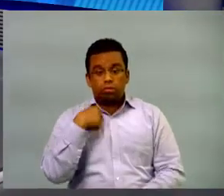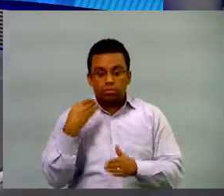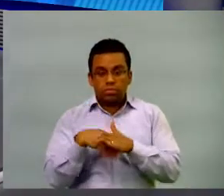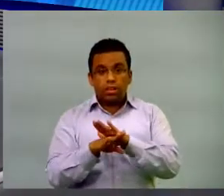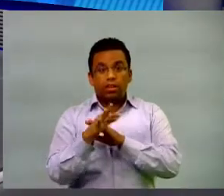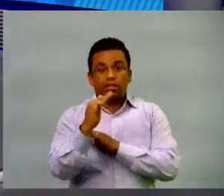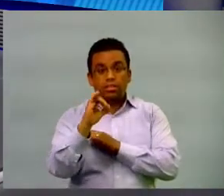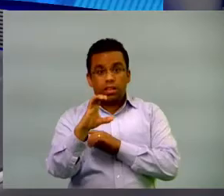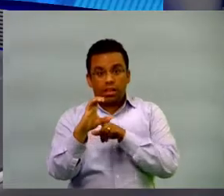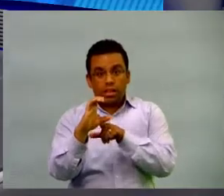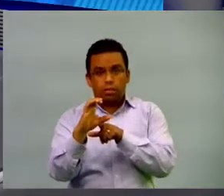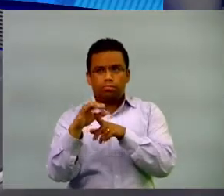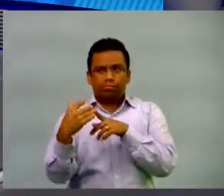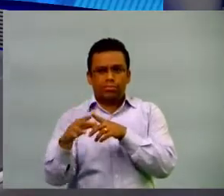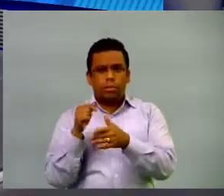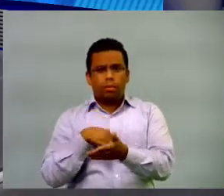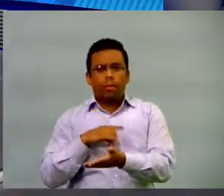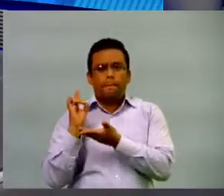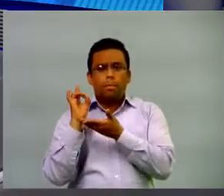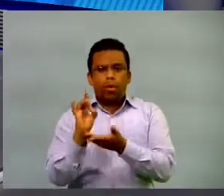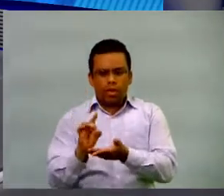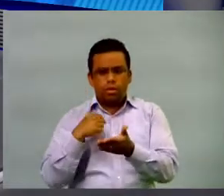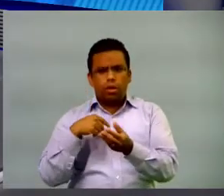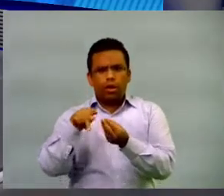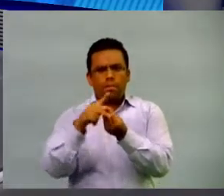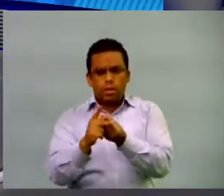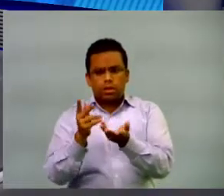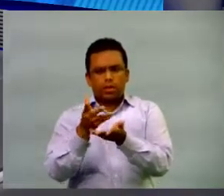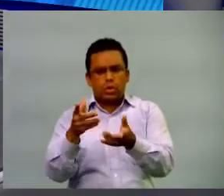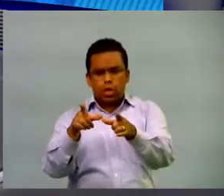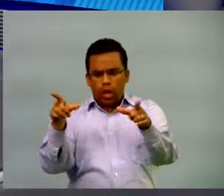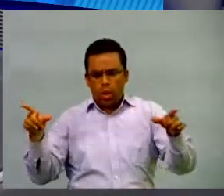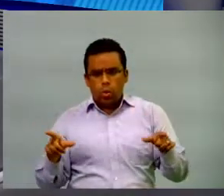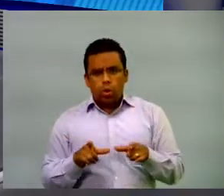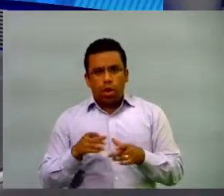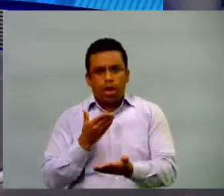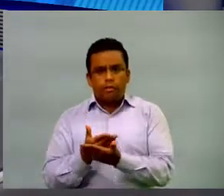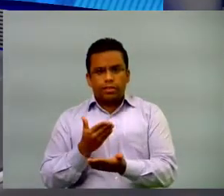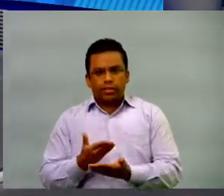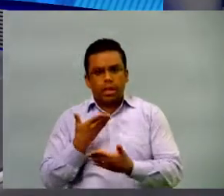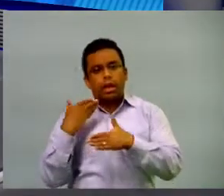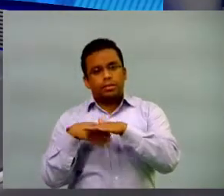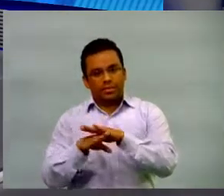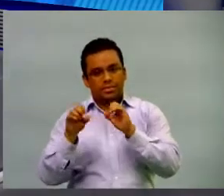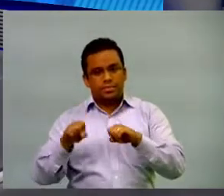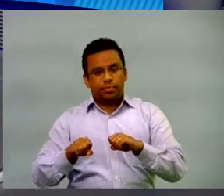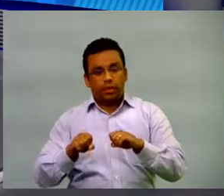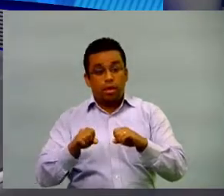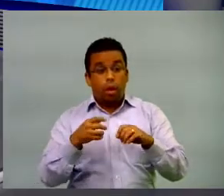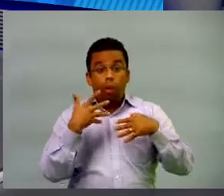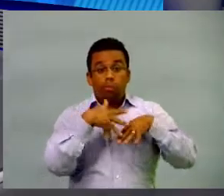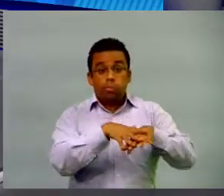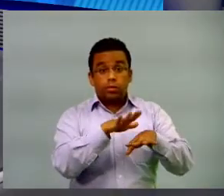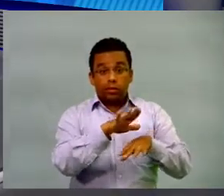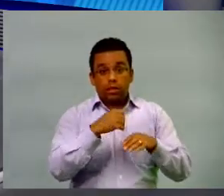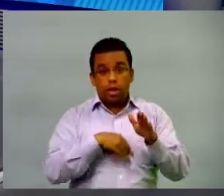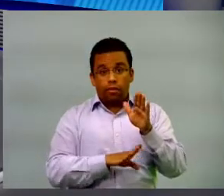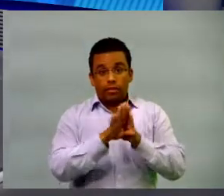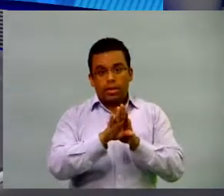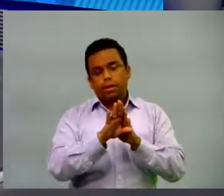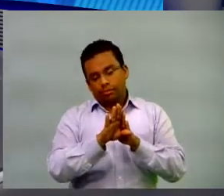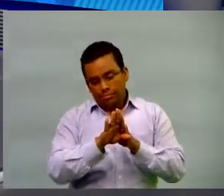herramientas y el lugar y sobre todo sus múltiples formas y variantes para acceder. Las redes de tecnología avanzada como Renata